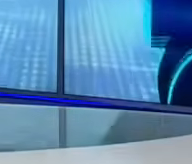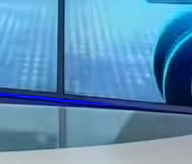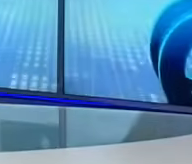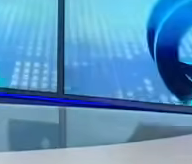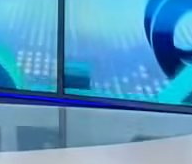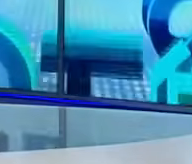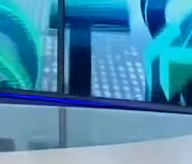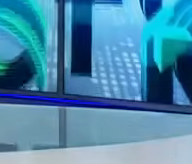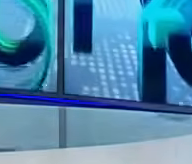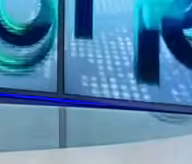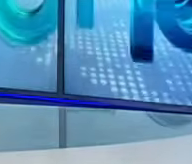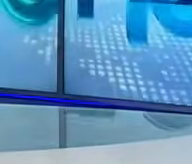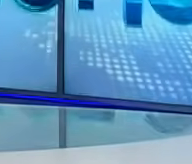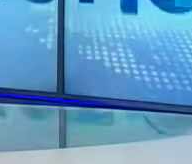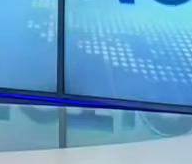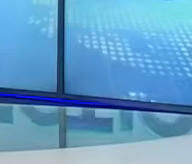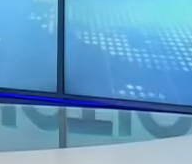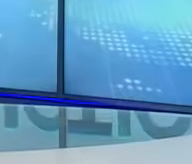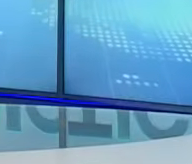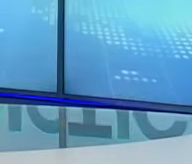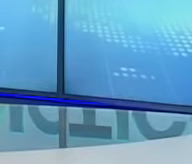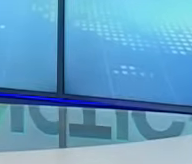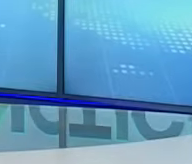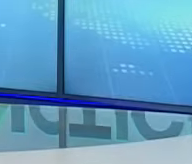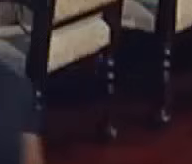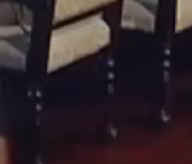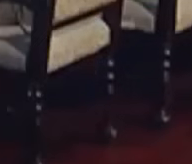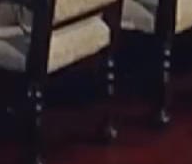que sea aprobado en el Consejo.